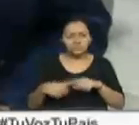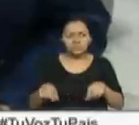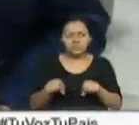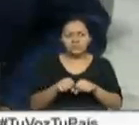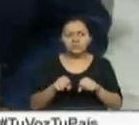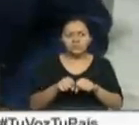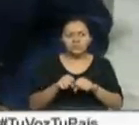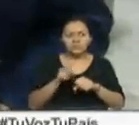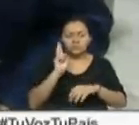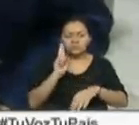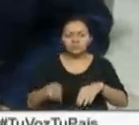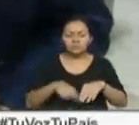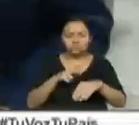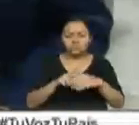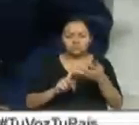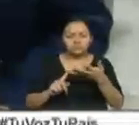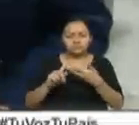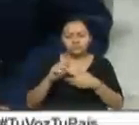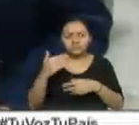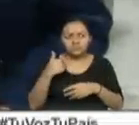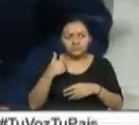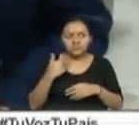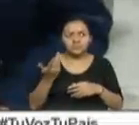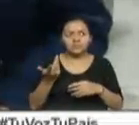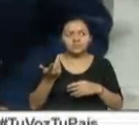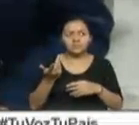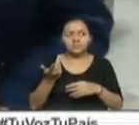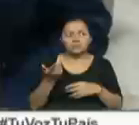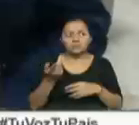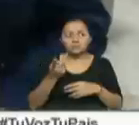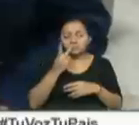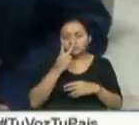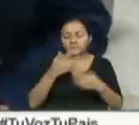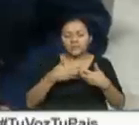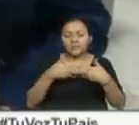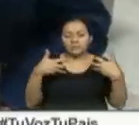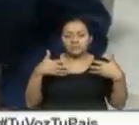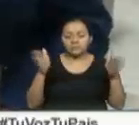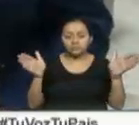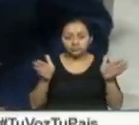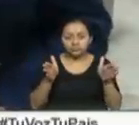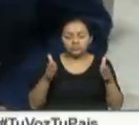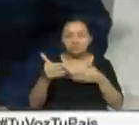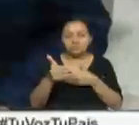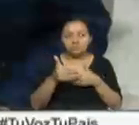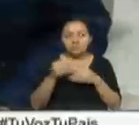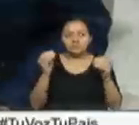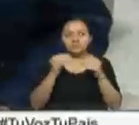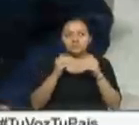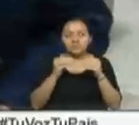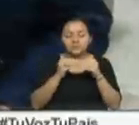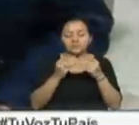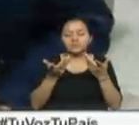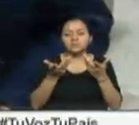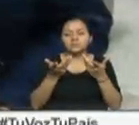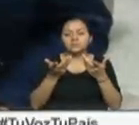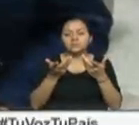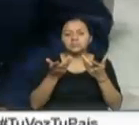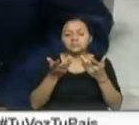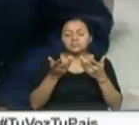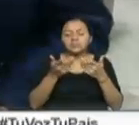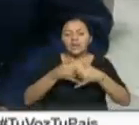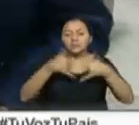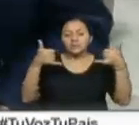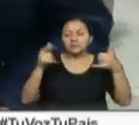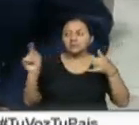mercado a nivel nacional. Tenemos en las pequeños almacenes, en medianos almacenes, en las cadenas, en grandes